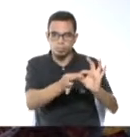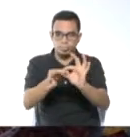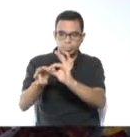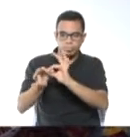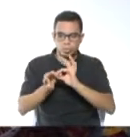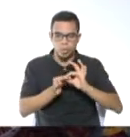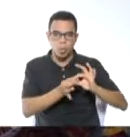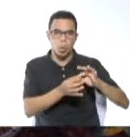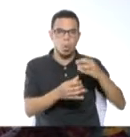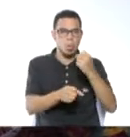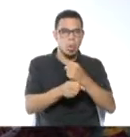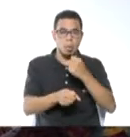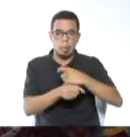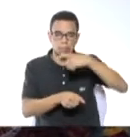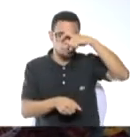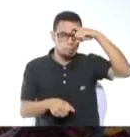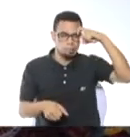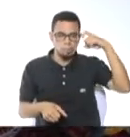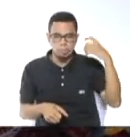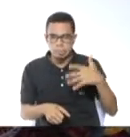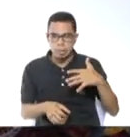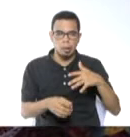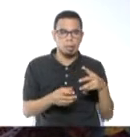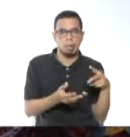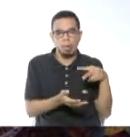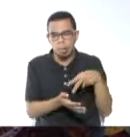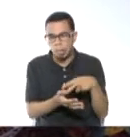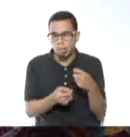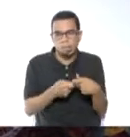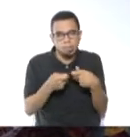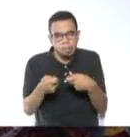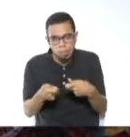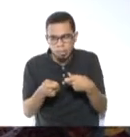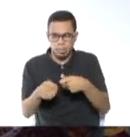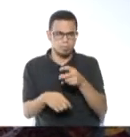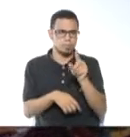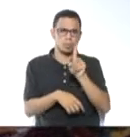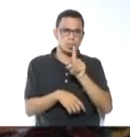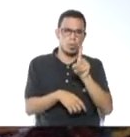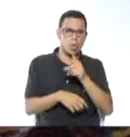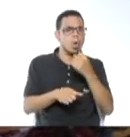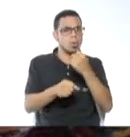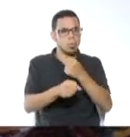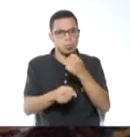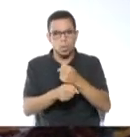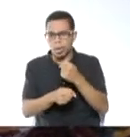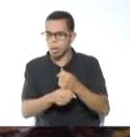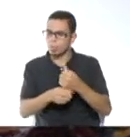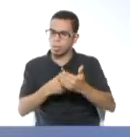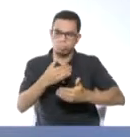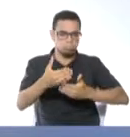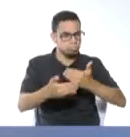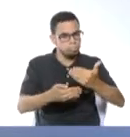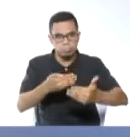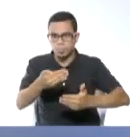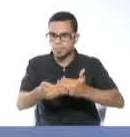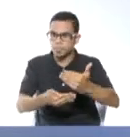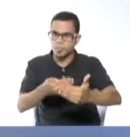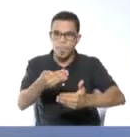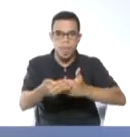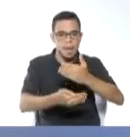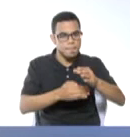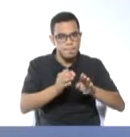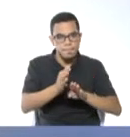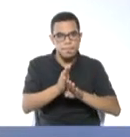un trabajo esclavizador, sino ver el trabajo como una forma y una herramienta que nos permite a nosotros seguir avanzando, pero tomando